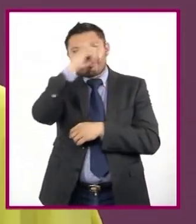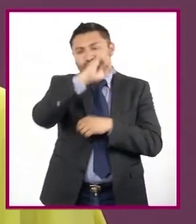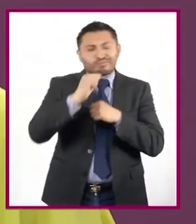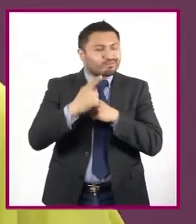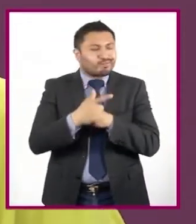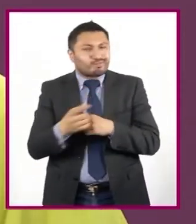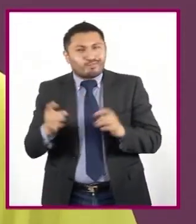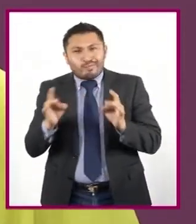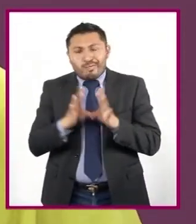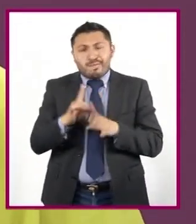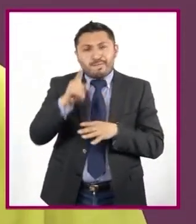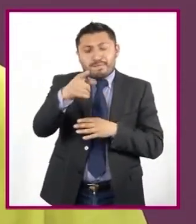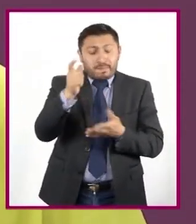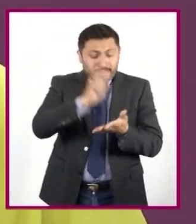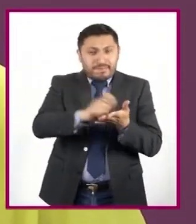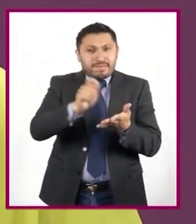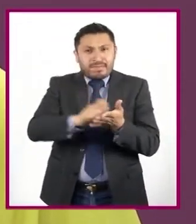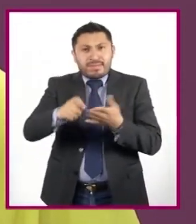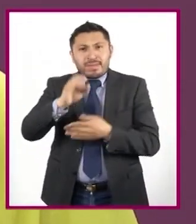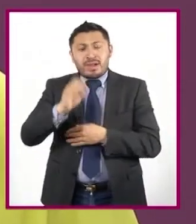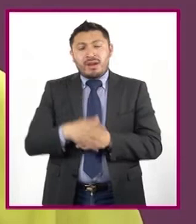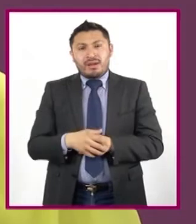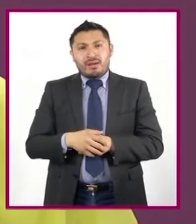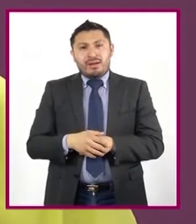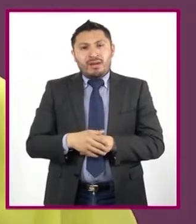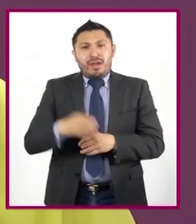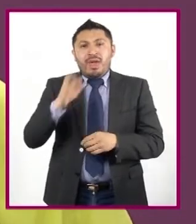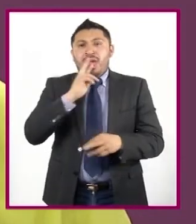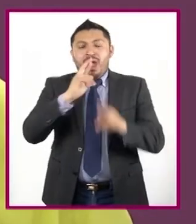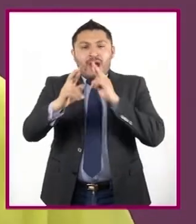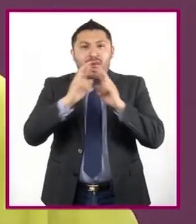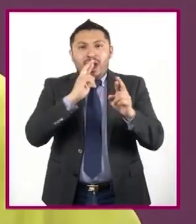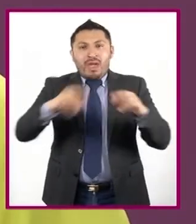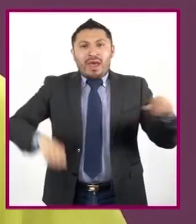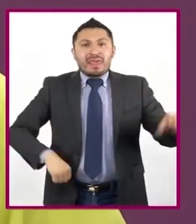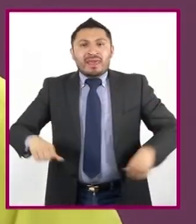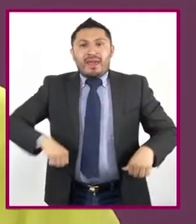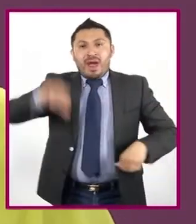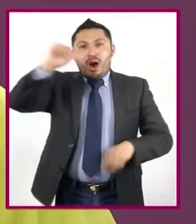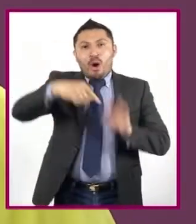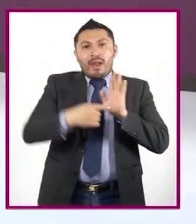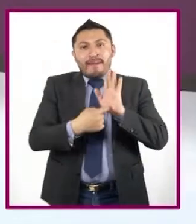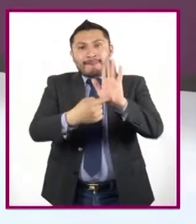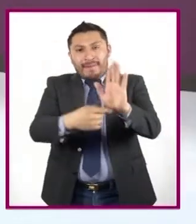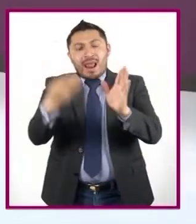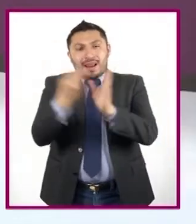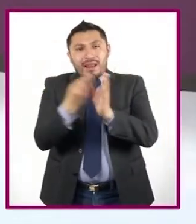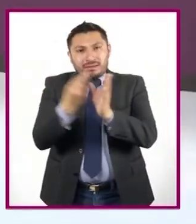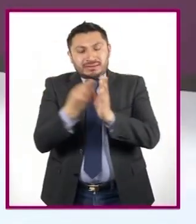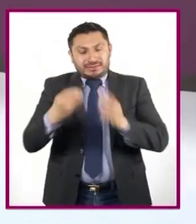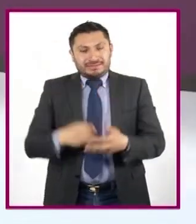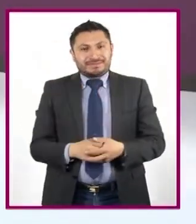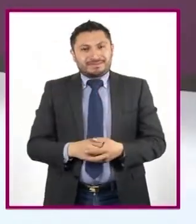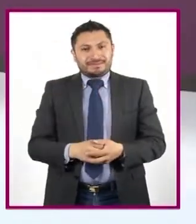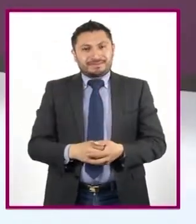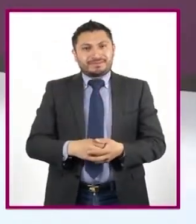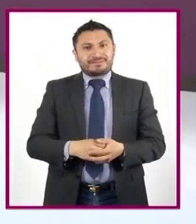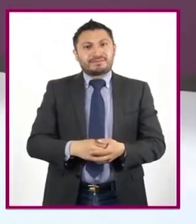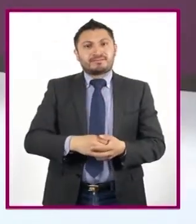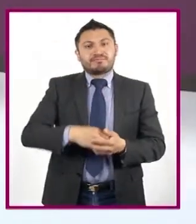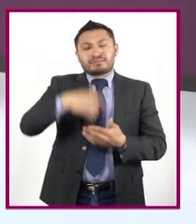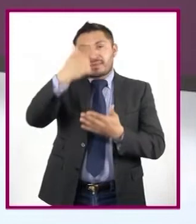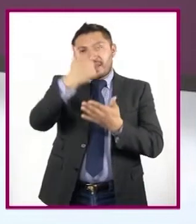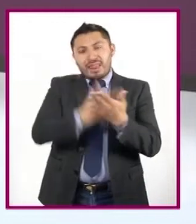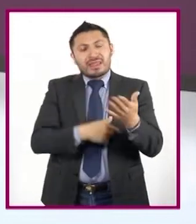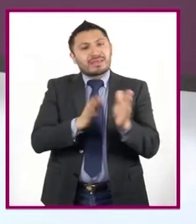que surjan al momento de resolver las actividades que les plantearé durante esta sesión. Las referencias